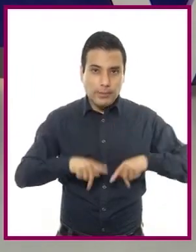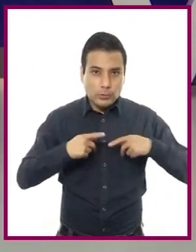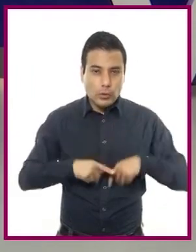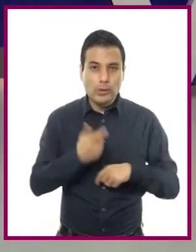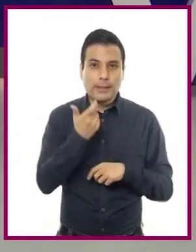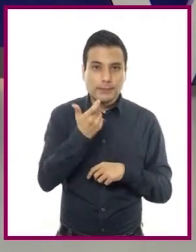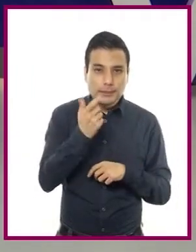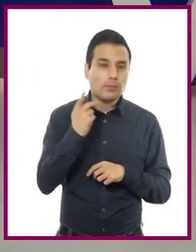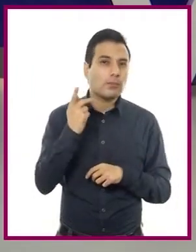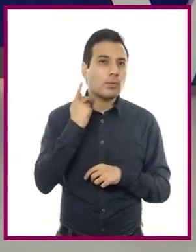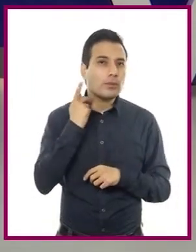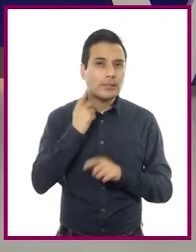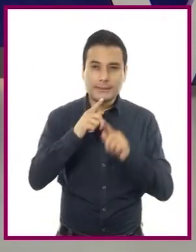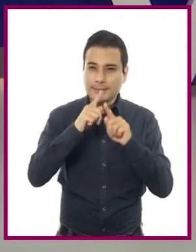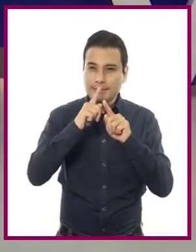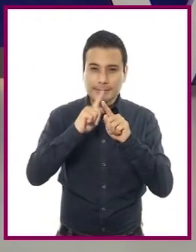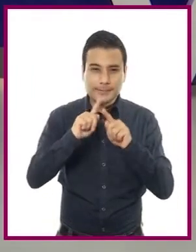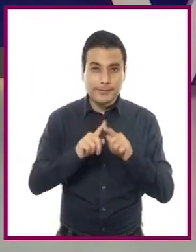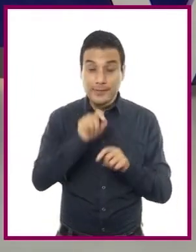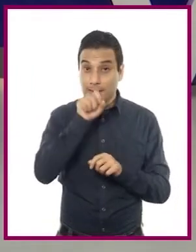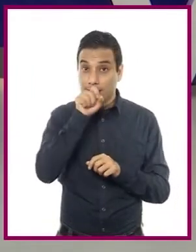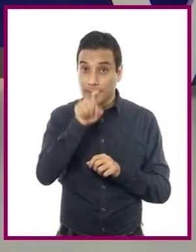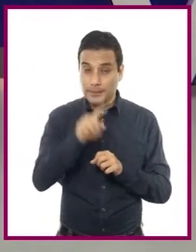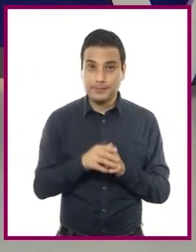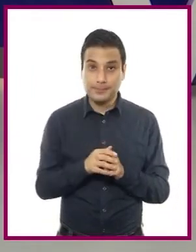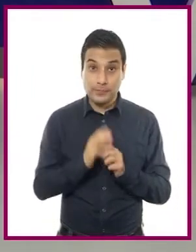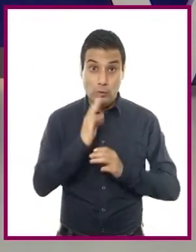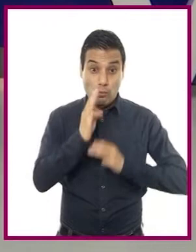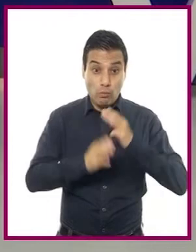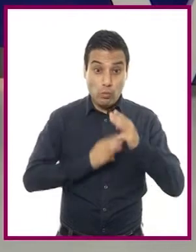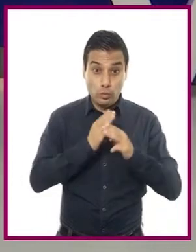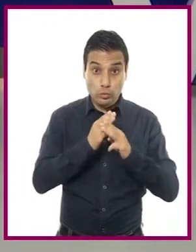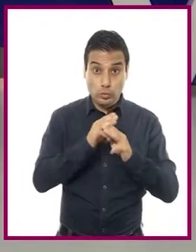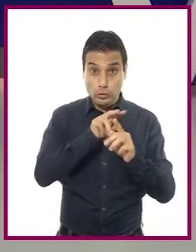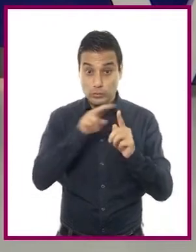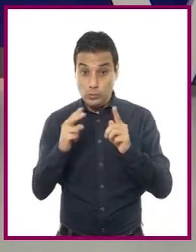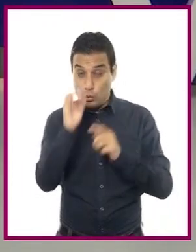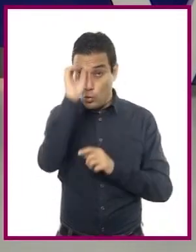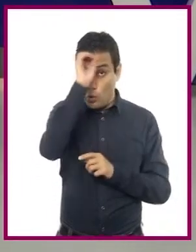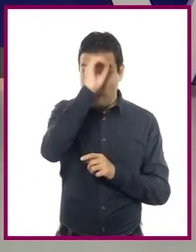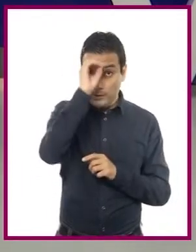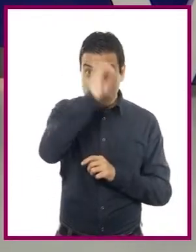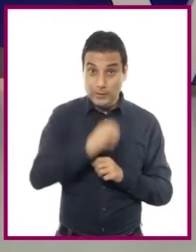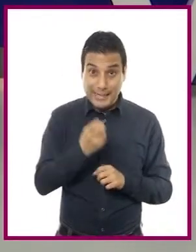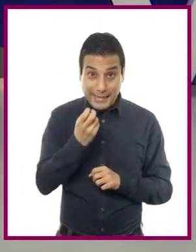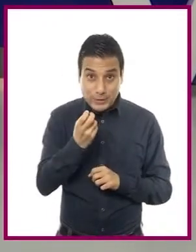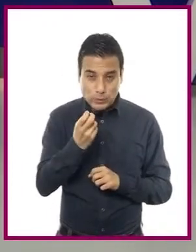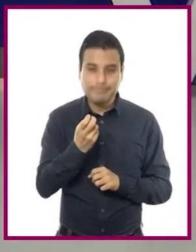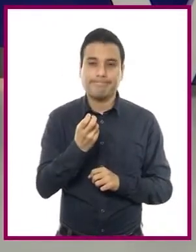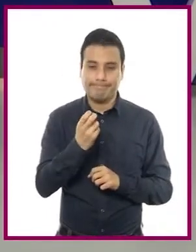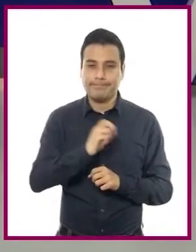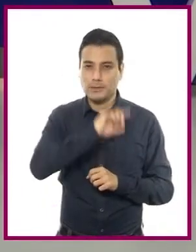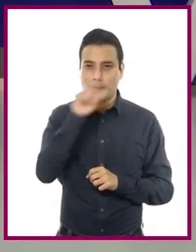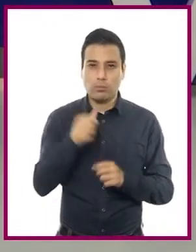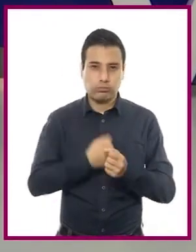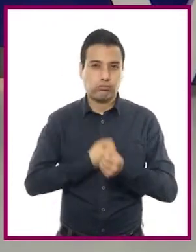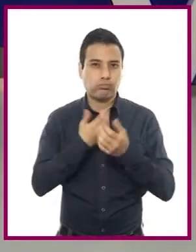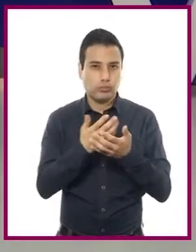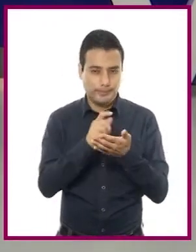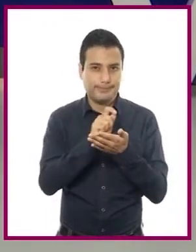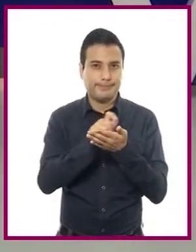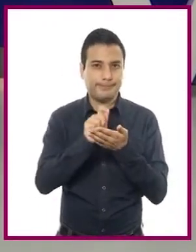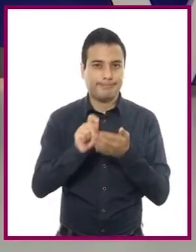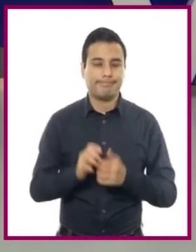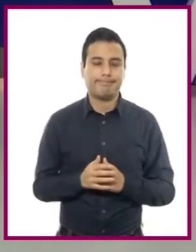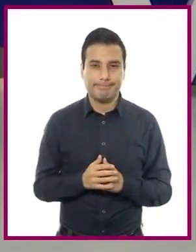de un país, así como la forma de ver el mundo que tiene el autor, influyen en la escritura de un poema.